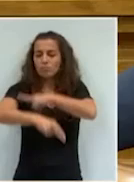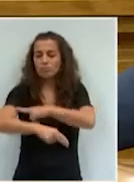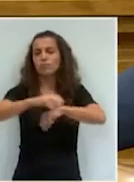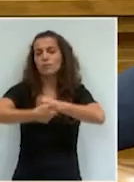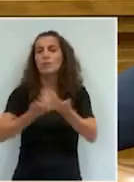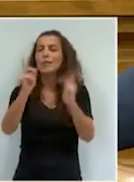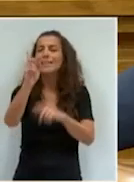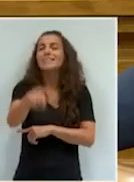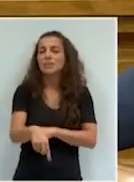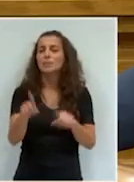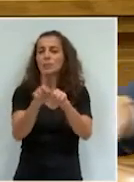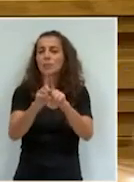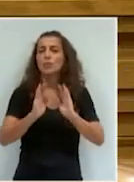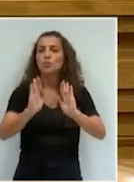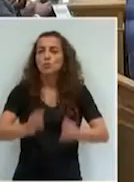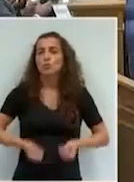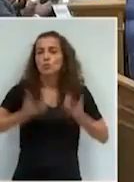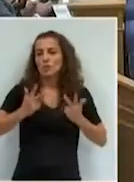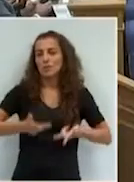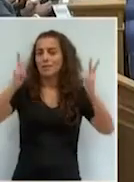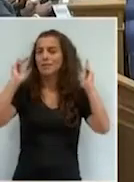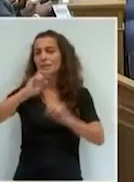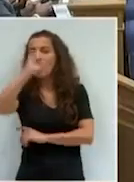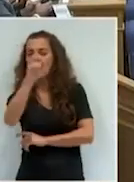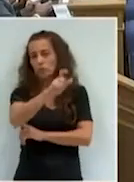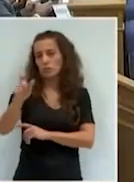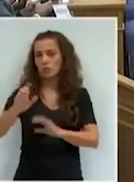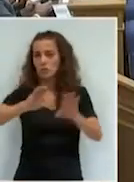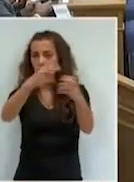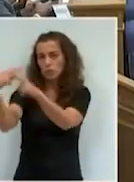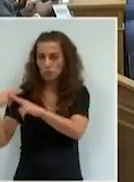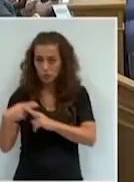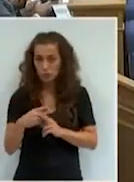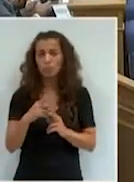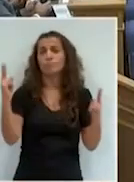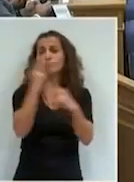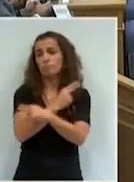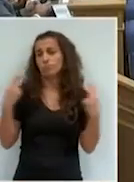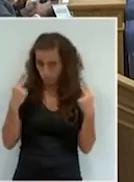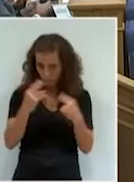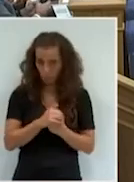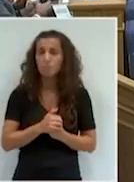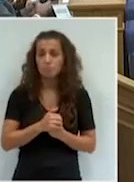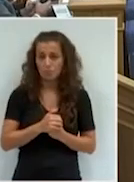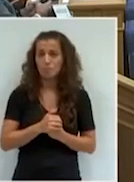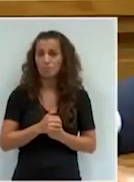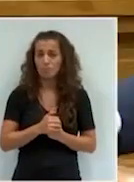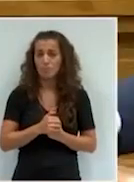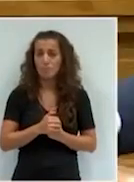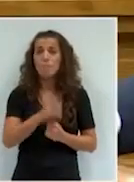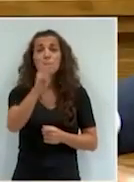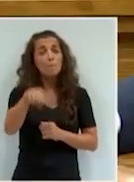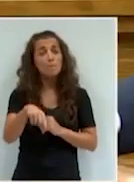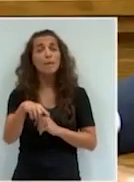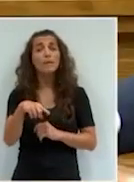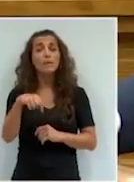que no se aprobaría el cupo separatista y que el psoe no lo apoyaría y el pasado jueves paj votó a favor del mismo por todo ello Núñez